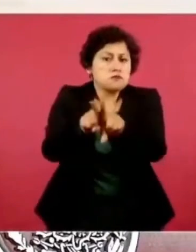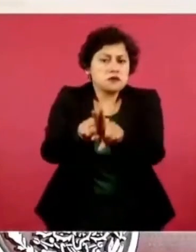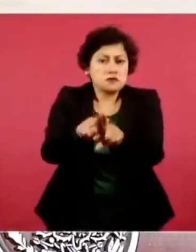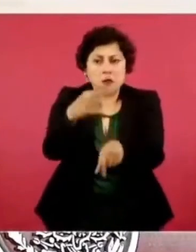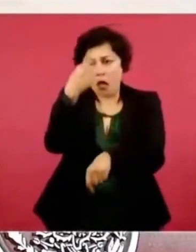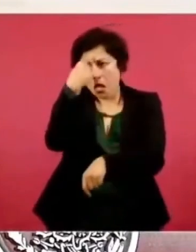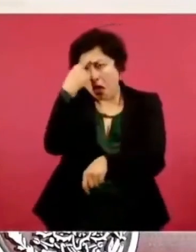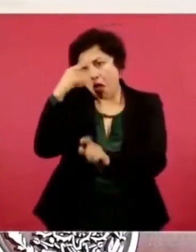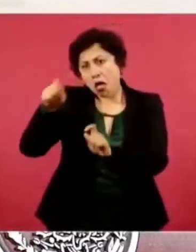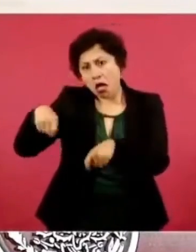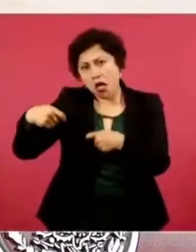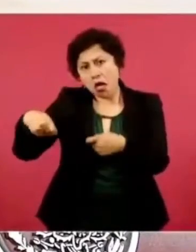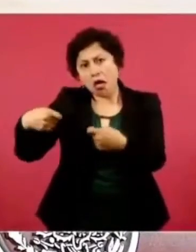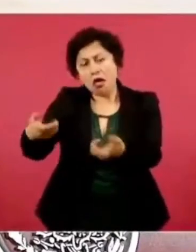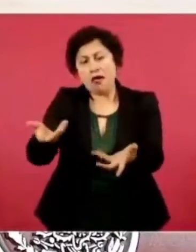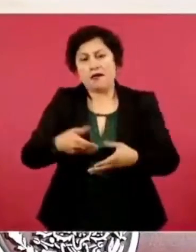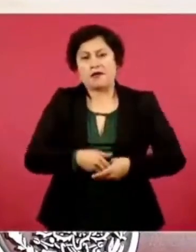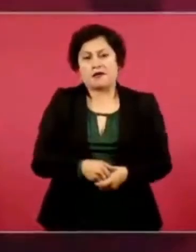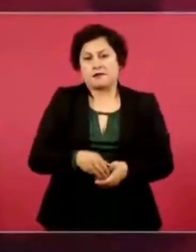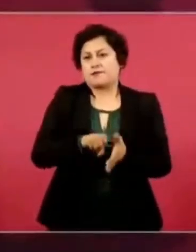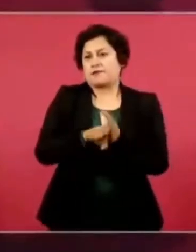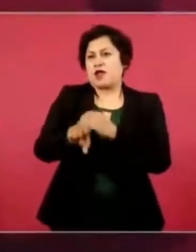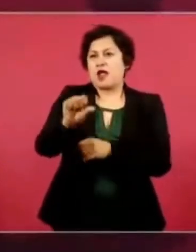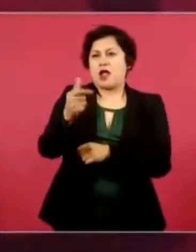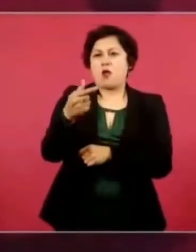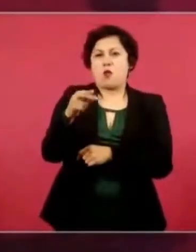Ahí está Sergio Aguayo y